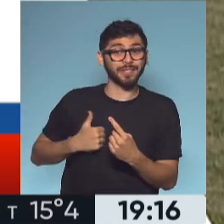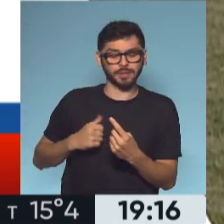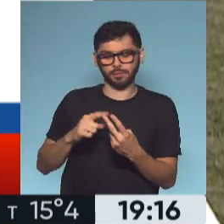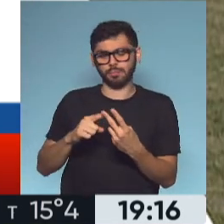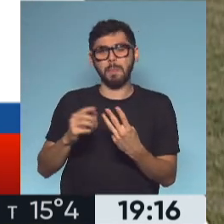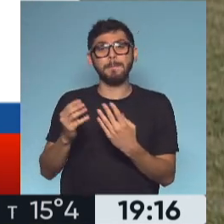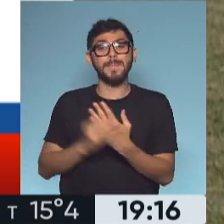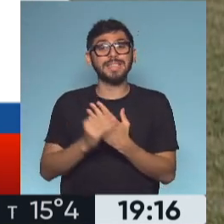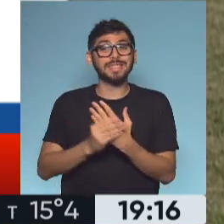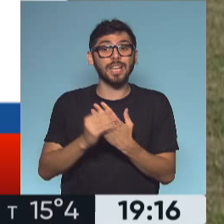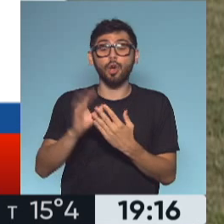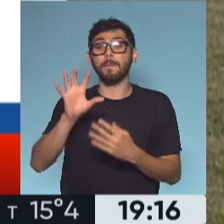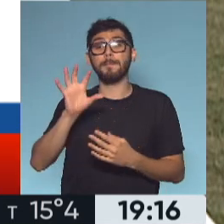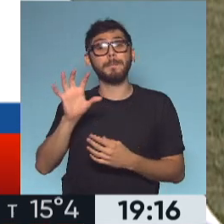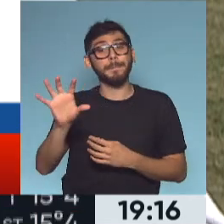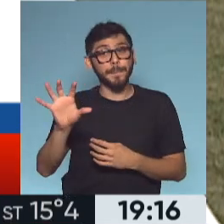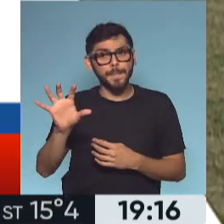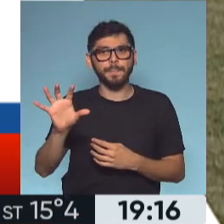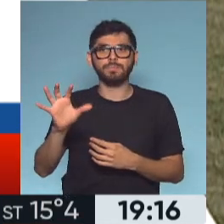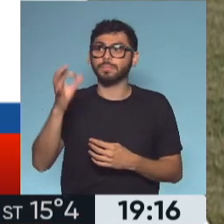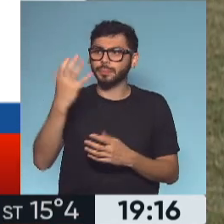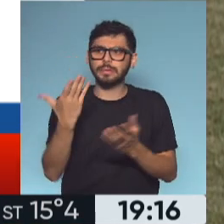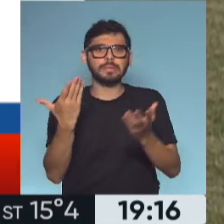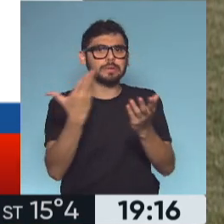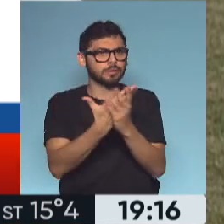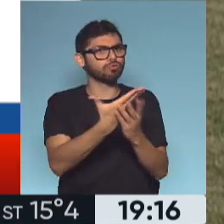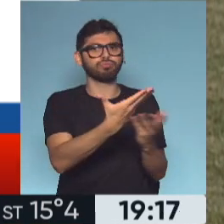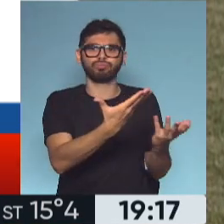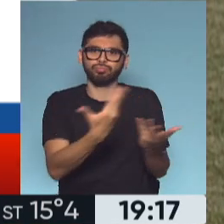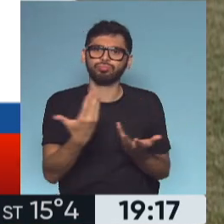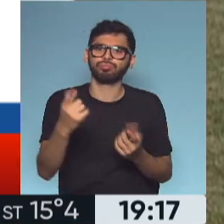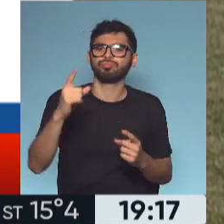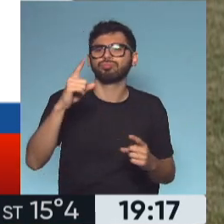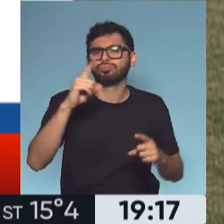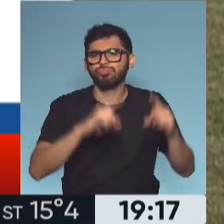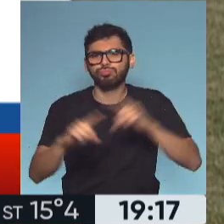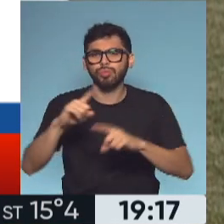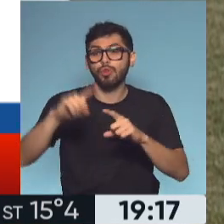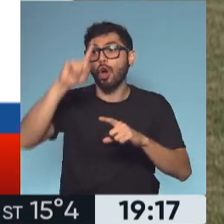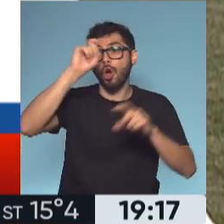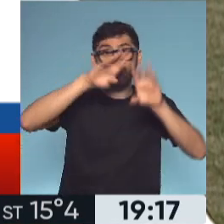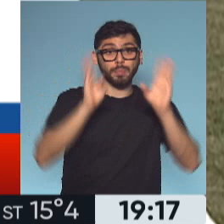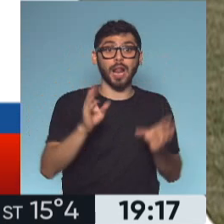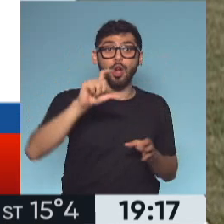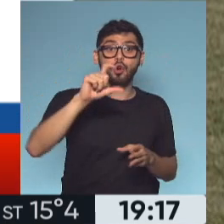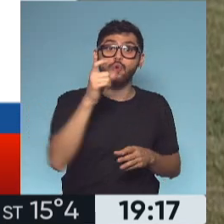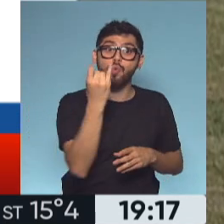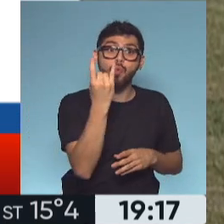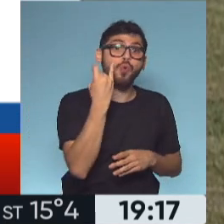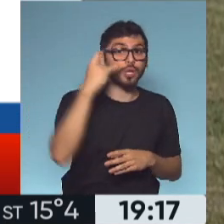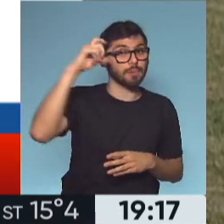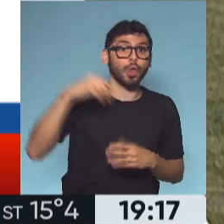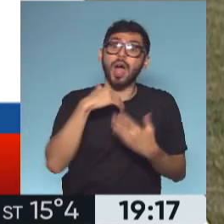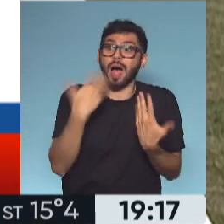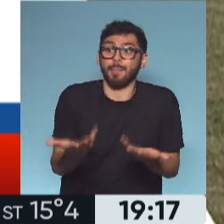provincial poniendo el pedido, la logística y todo lo que tiene el Hospital Cuyen. Por esto queríamos aprovechar